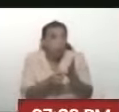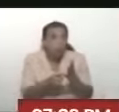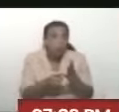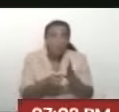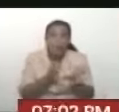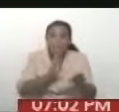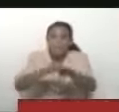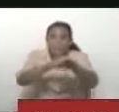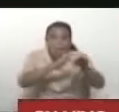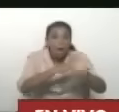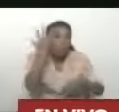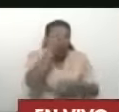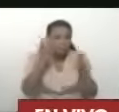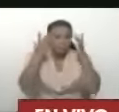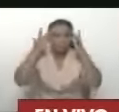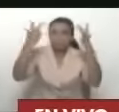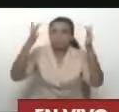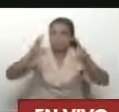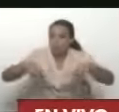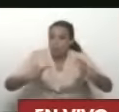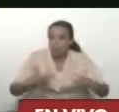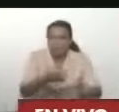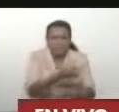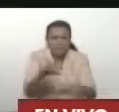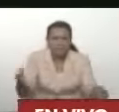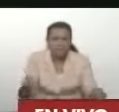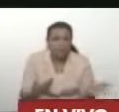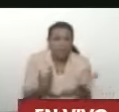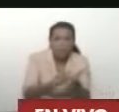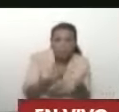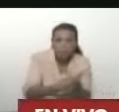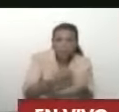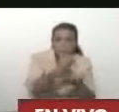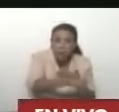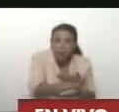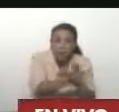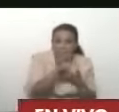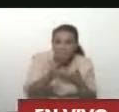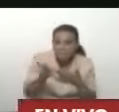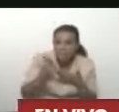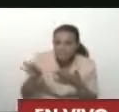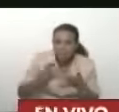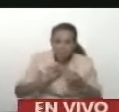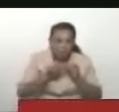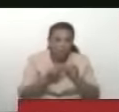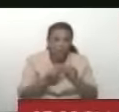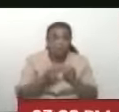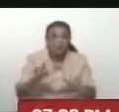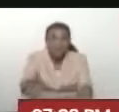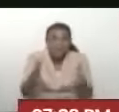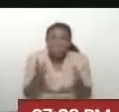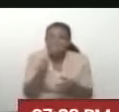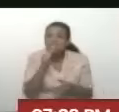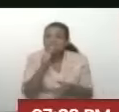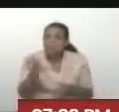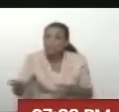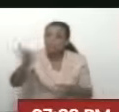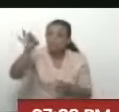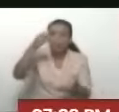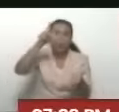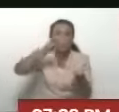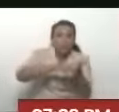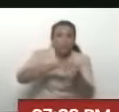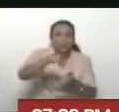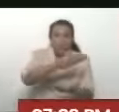la convocatoria de esos jóvenes creadores e innovadores, que ellos presenten sus proyectos y adicionalmente el proyecto ganador sea aprobado